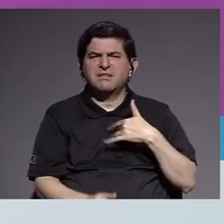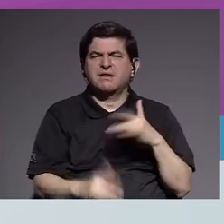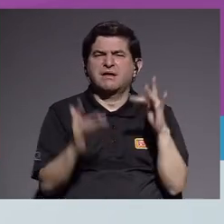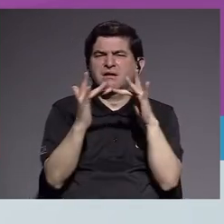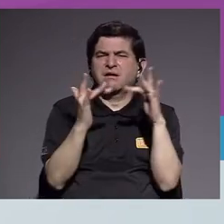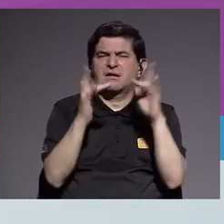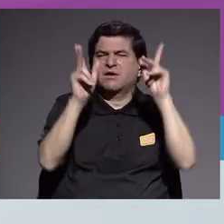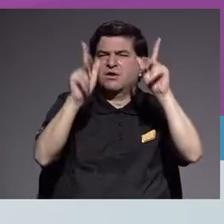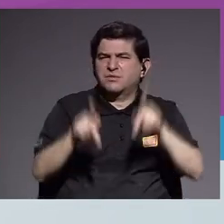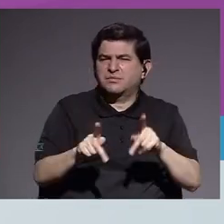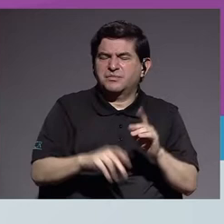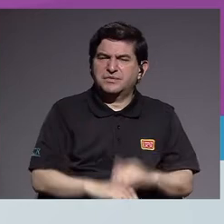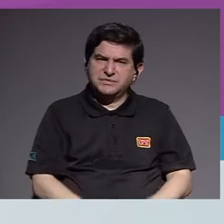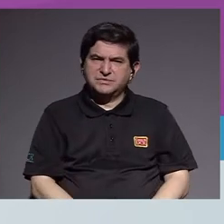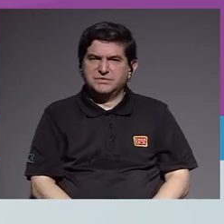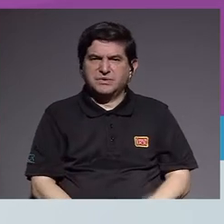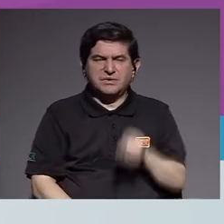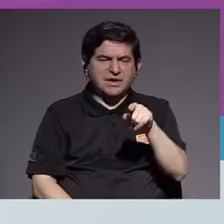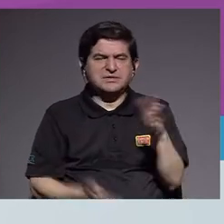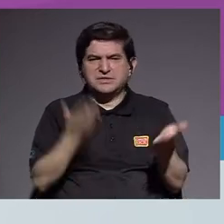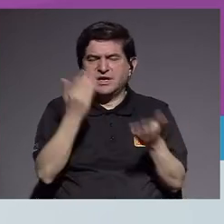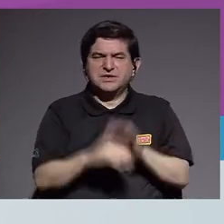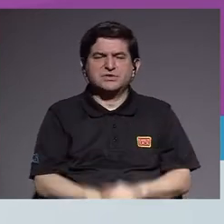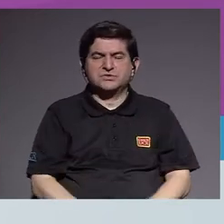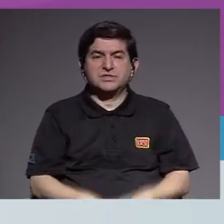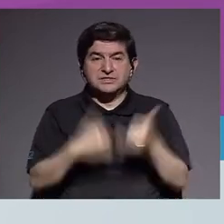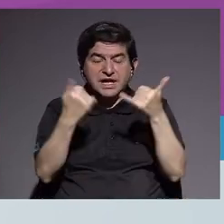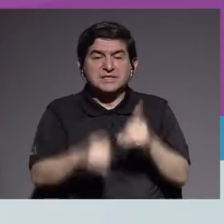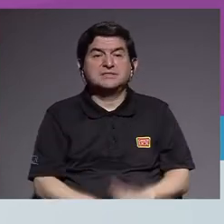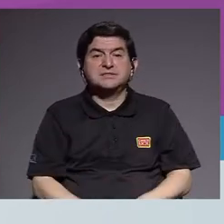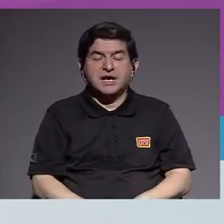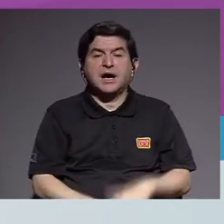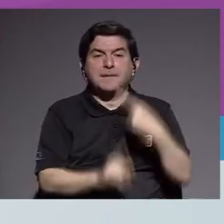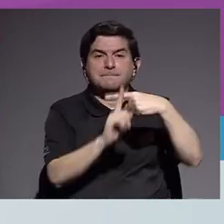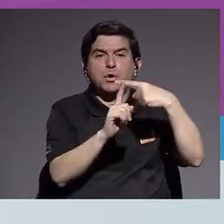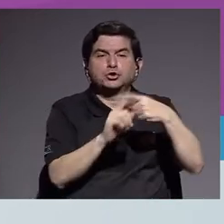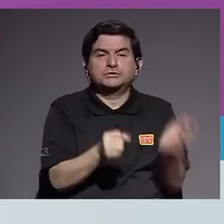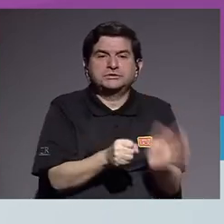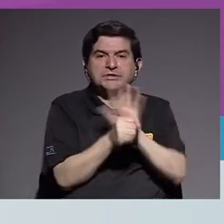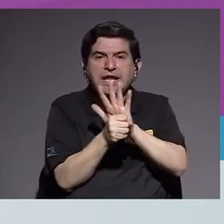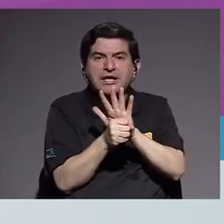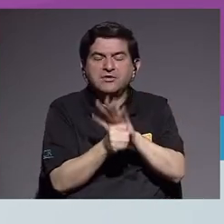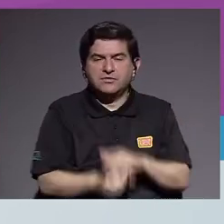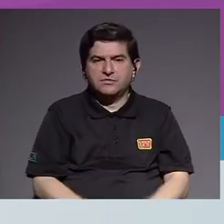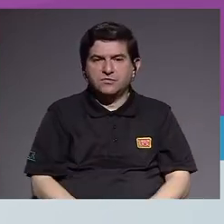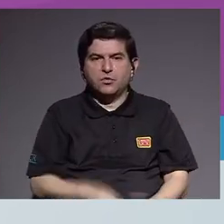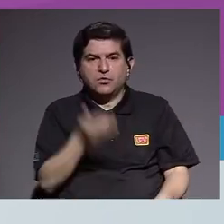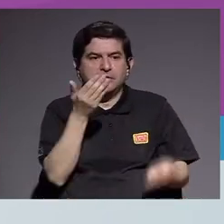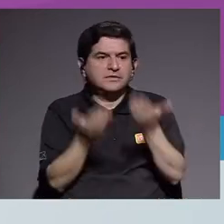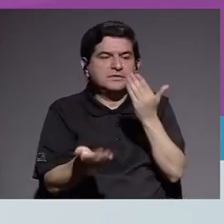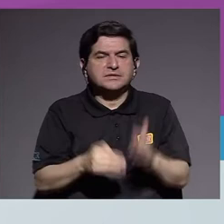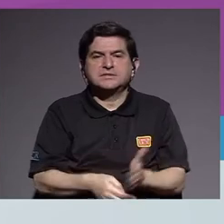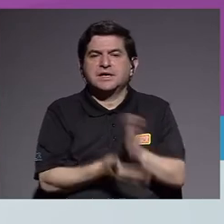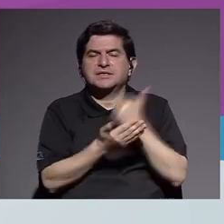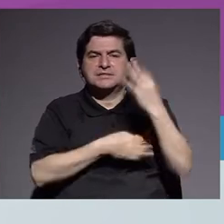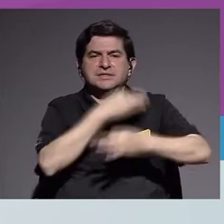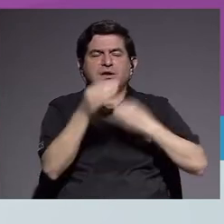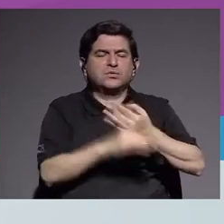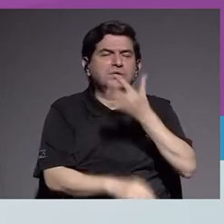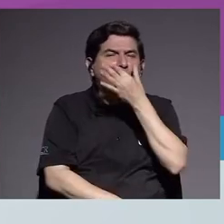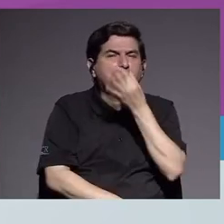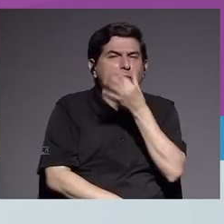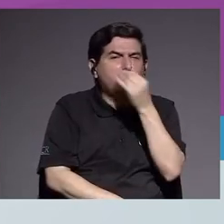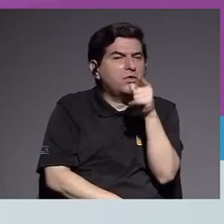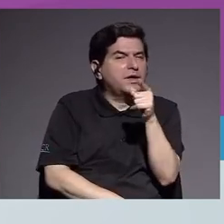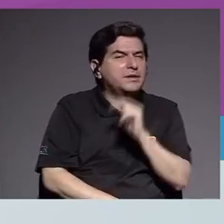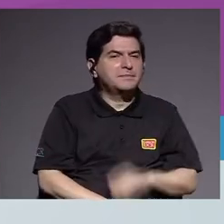2 a ver si ha tenido contacto con pacientes confirmados de joven que ha decido de algún